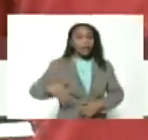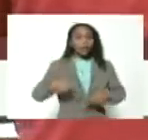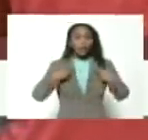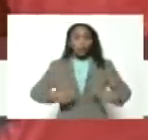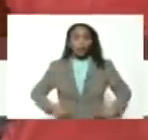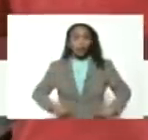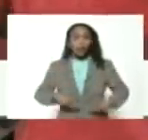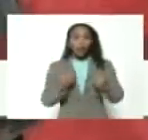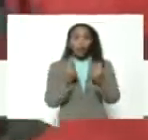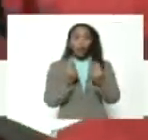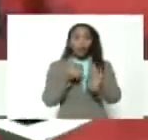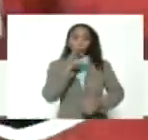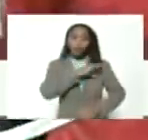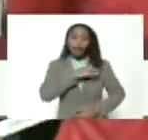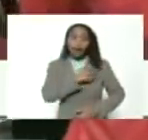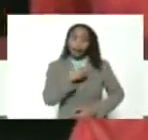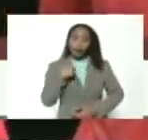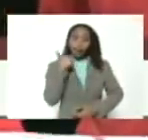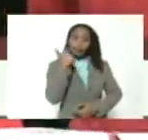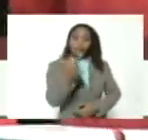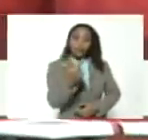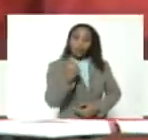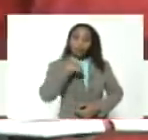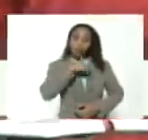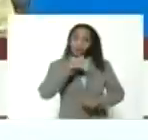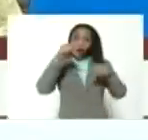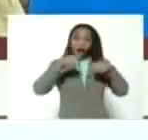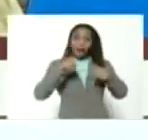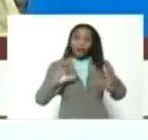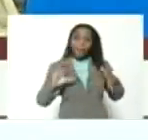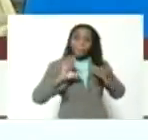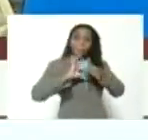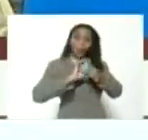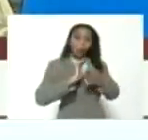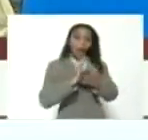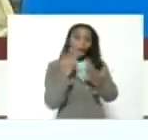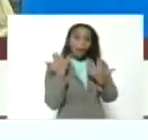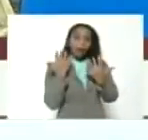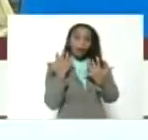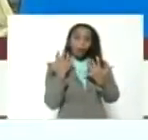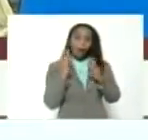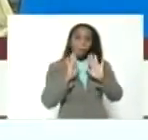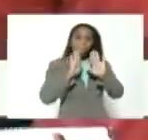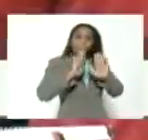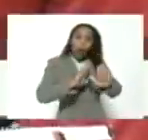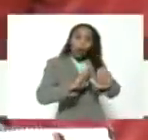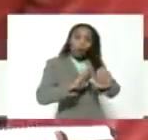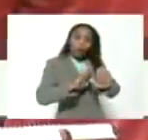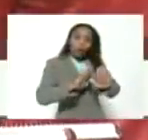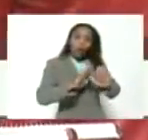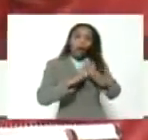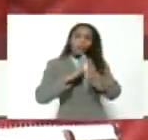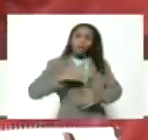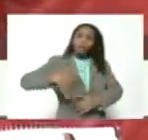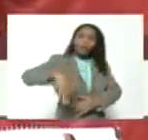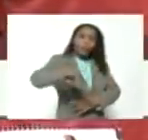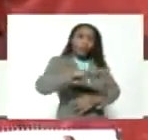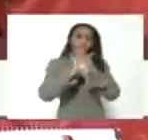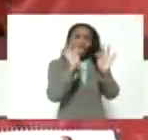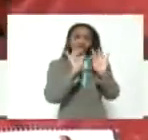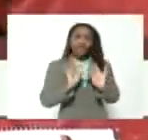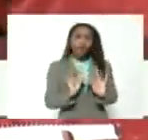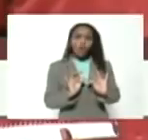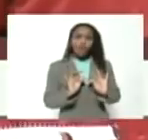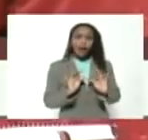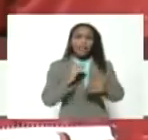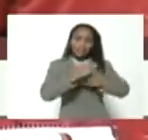Social. Queremos decirle que estamos aquí de la mano en apoyo precisamente a toda la modalidad que se tenga